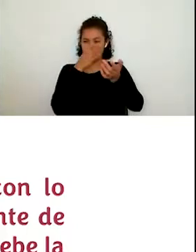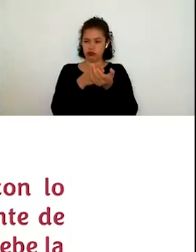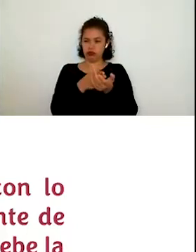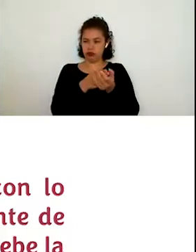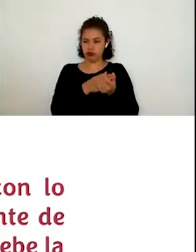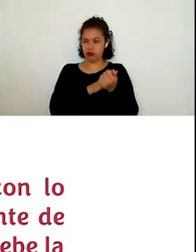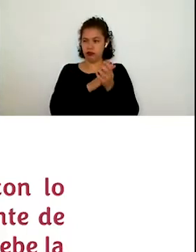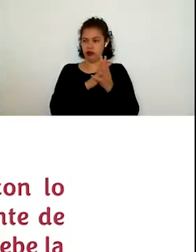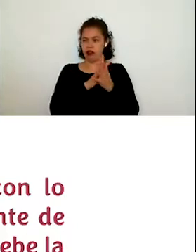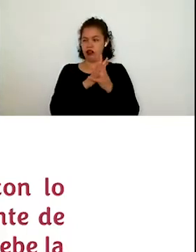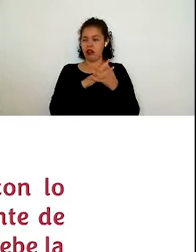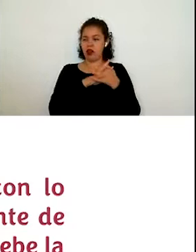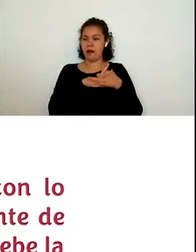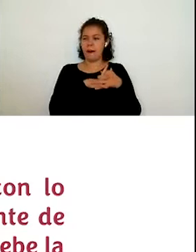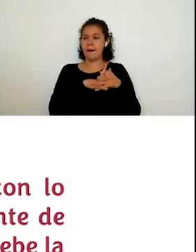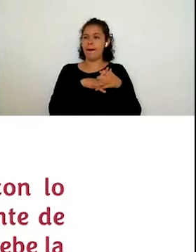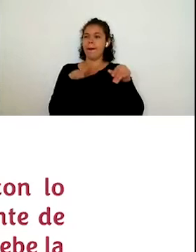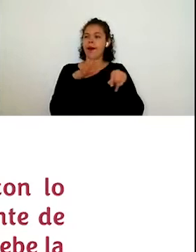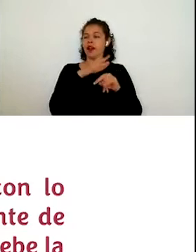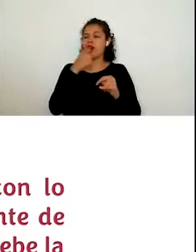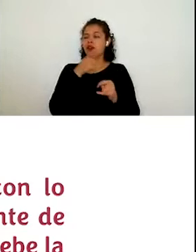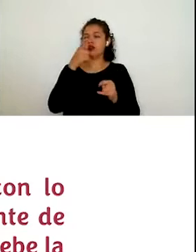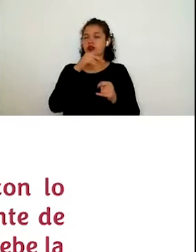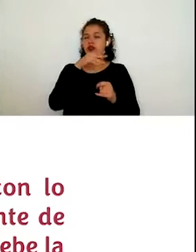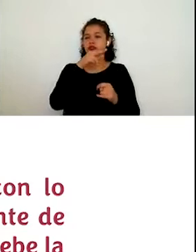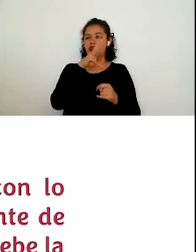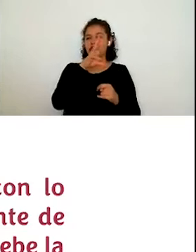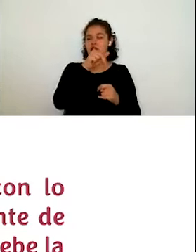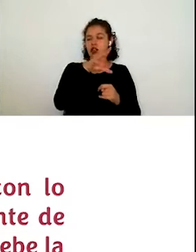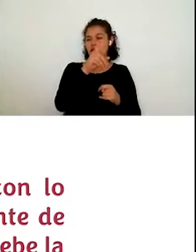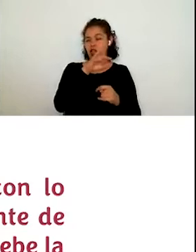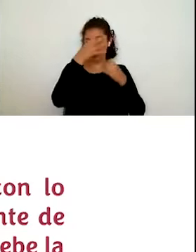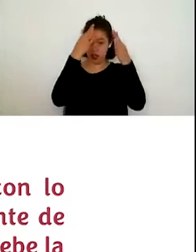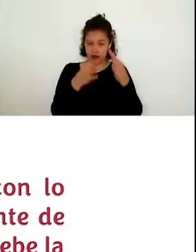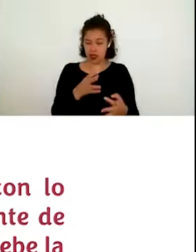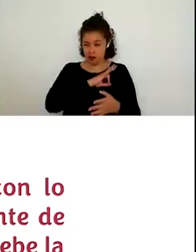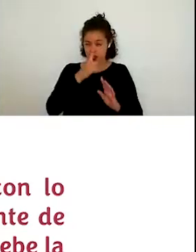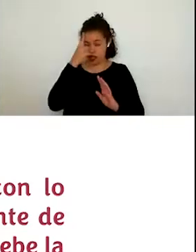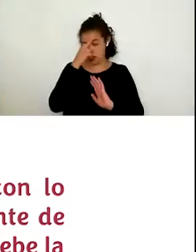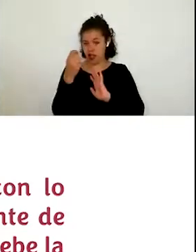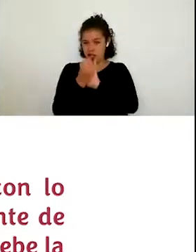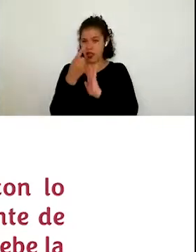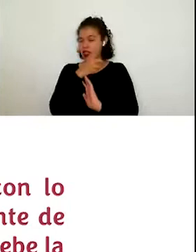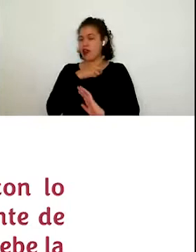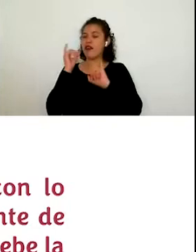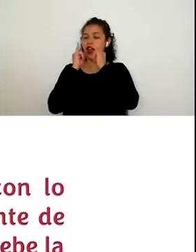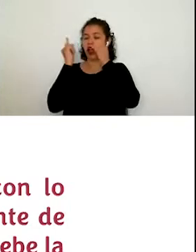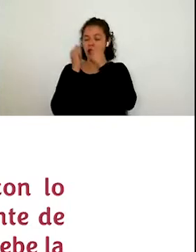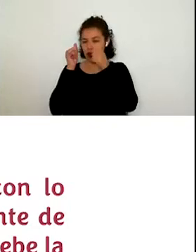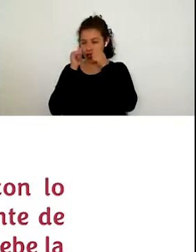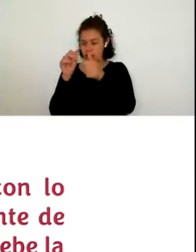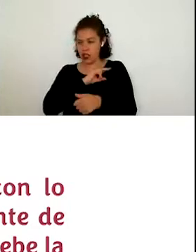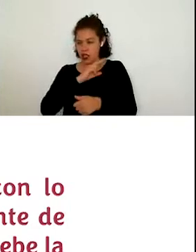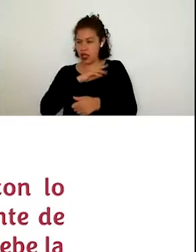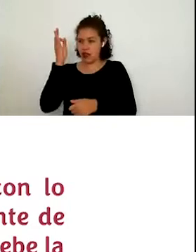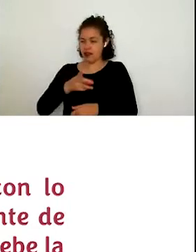pueden protocolizar actos jurídicos sin la autorización de la Junta, más no en sí para recibir el donativo. Si